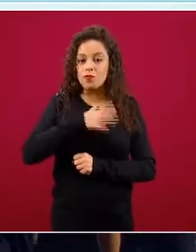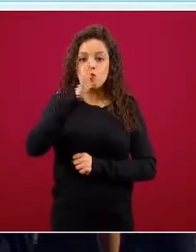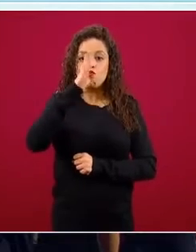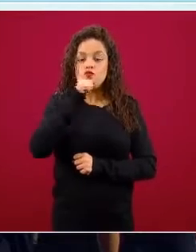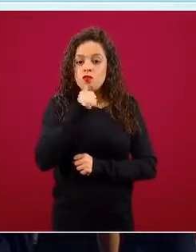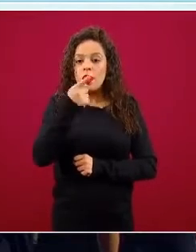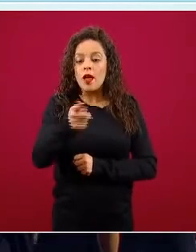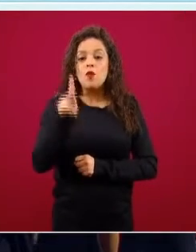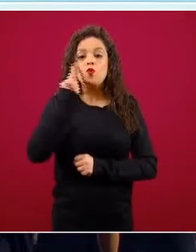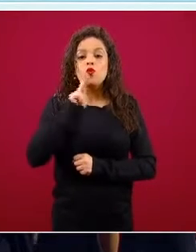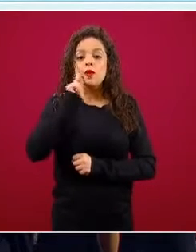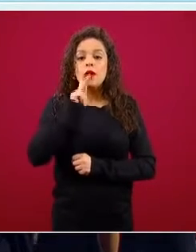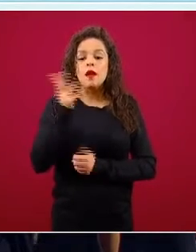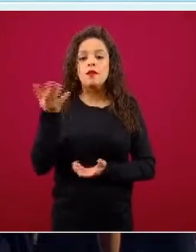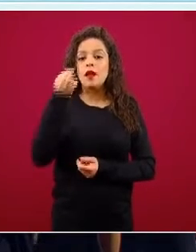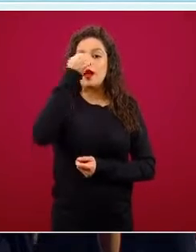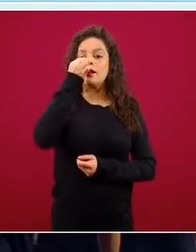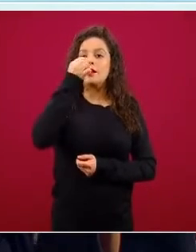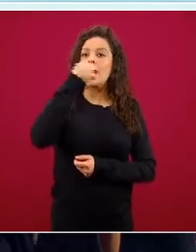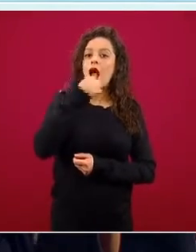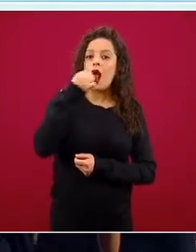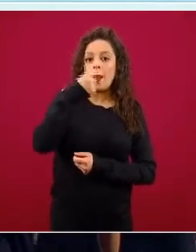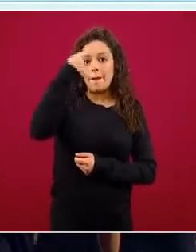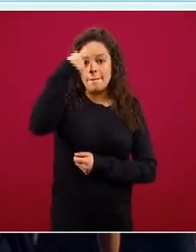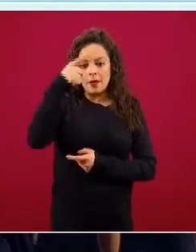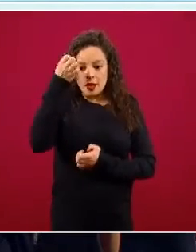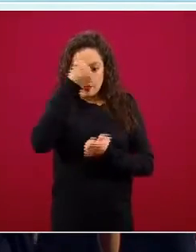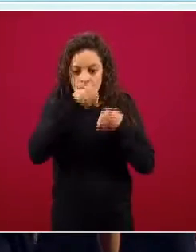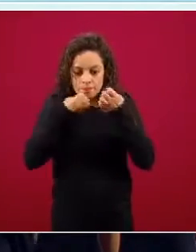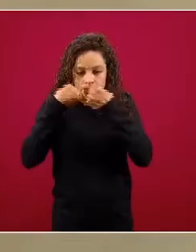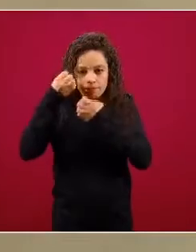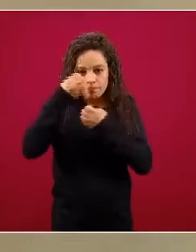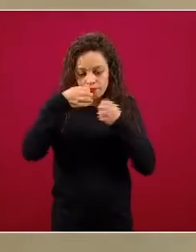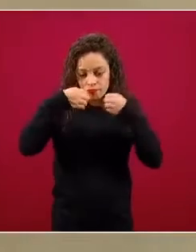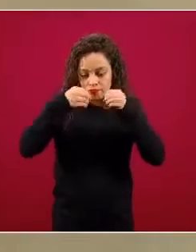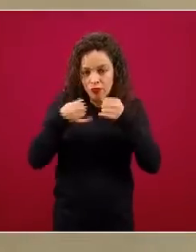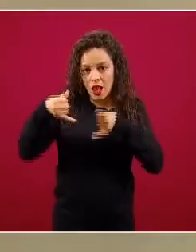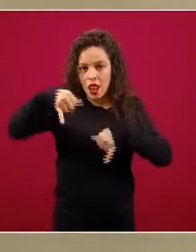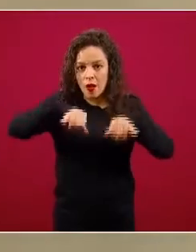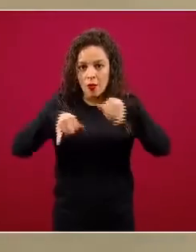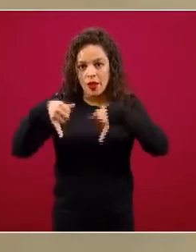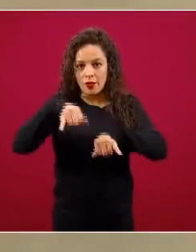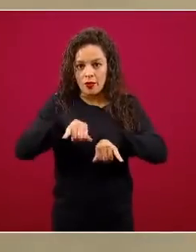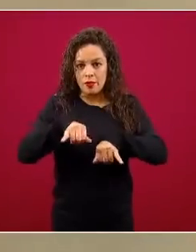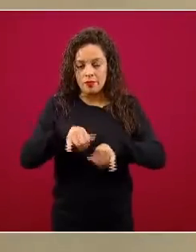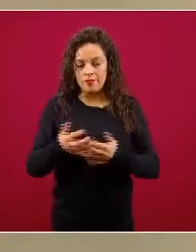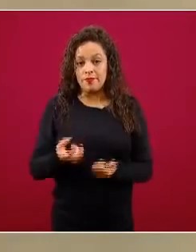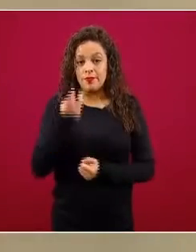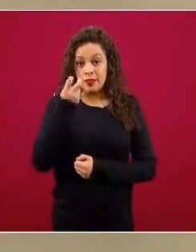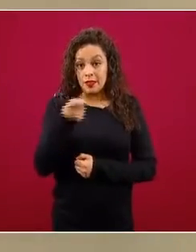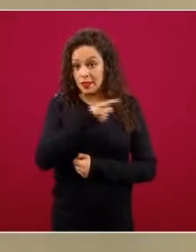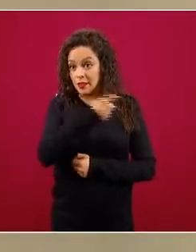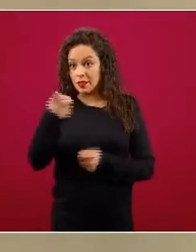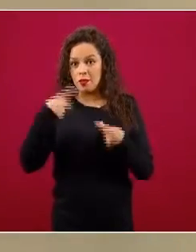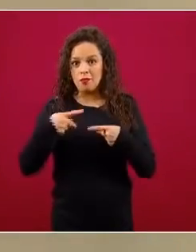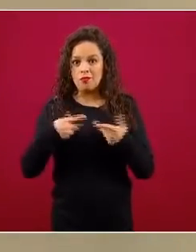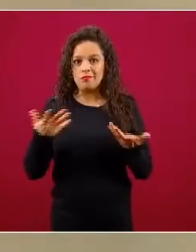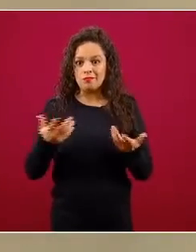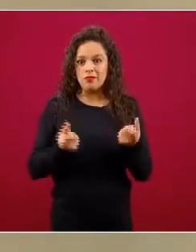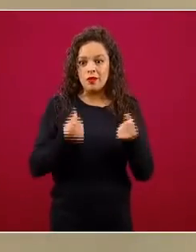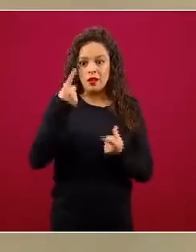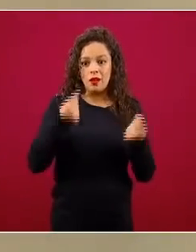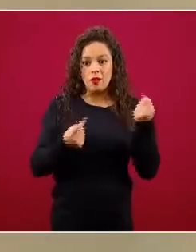de secreciones respiratorias para el diagnóstico. Y entonces la inquietud hoy la vimos representada en algunas notas